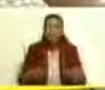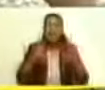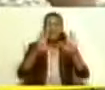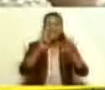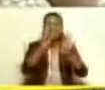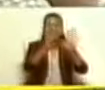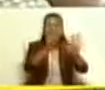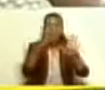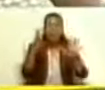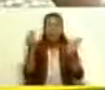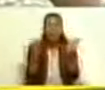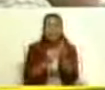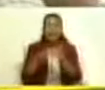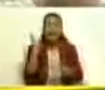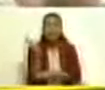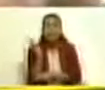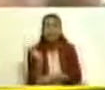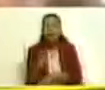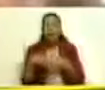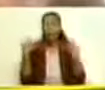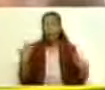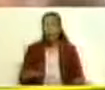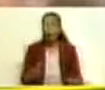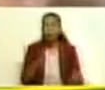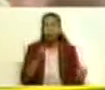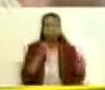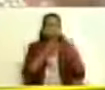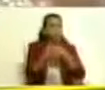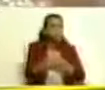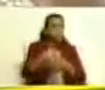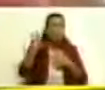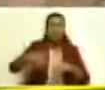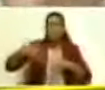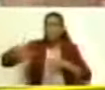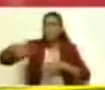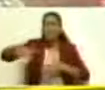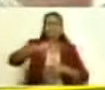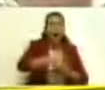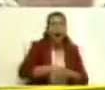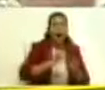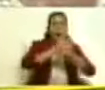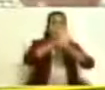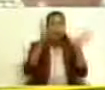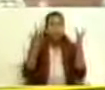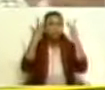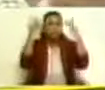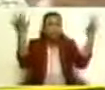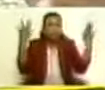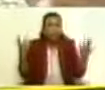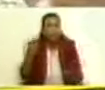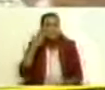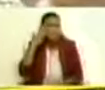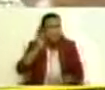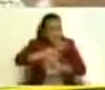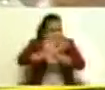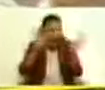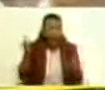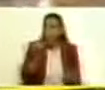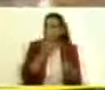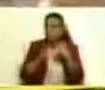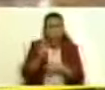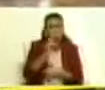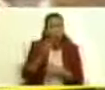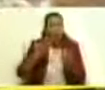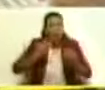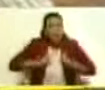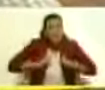significa. Pues lo transversal de nuestras asambleas es la claridad de nuestro pueblo sobre que la